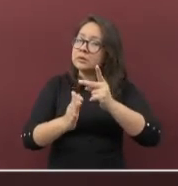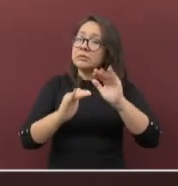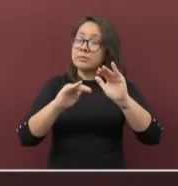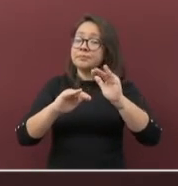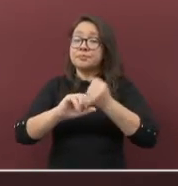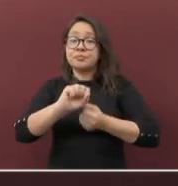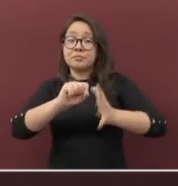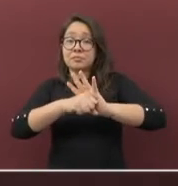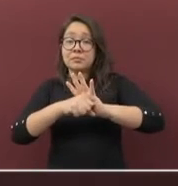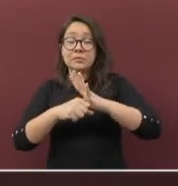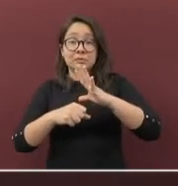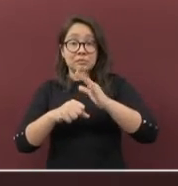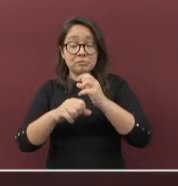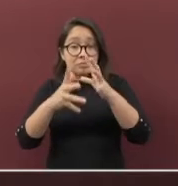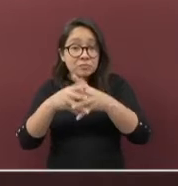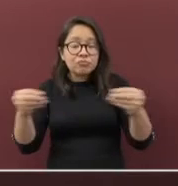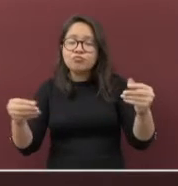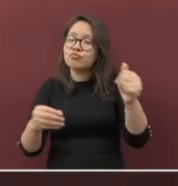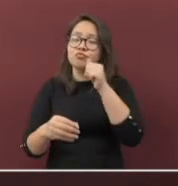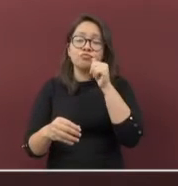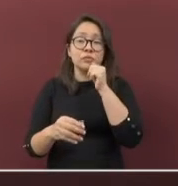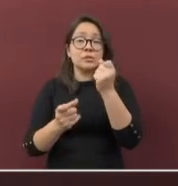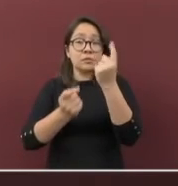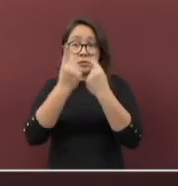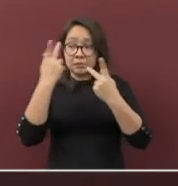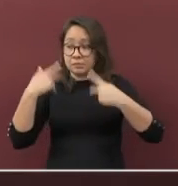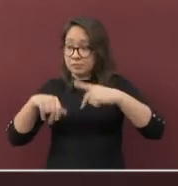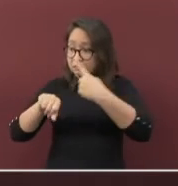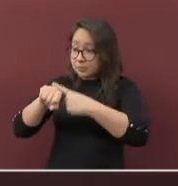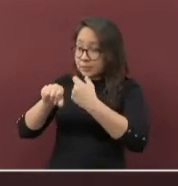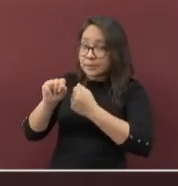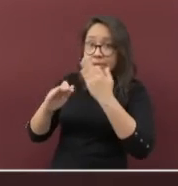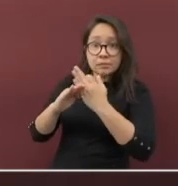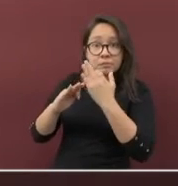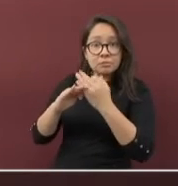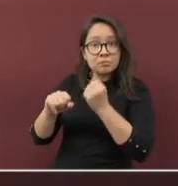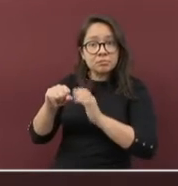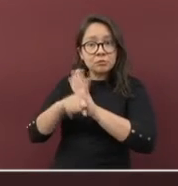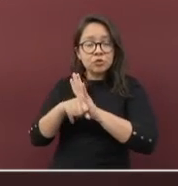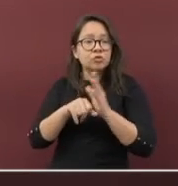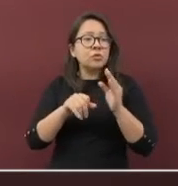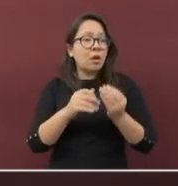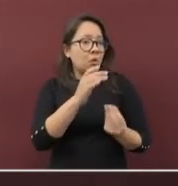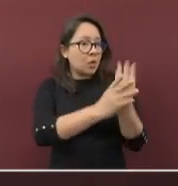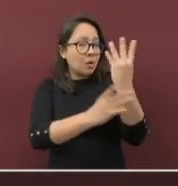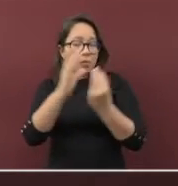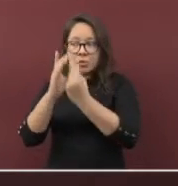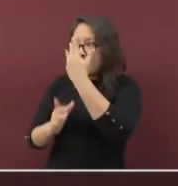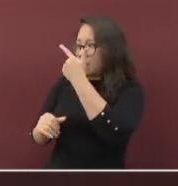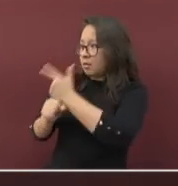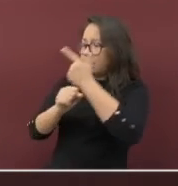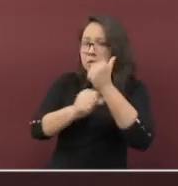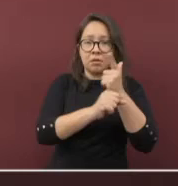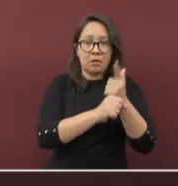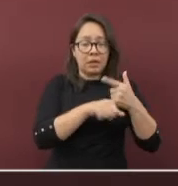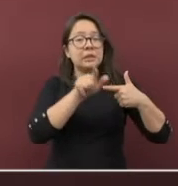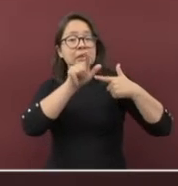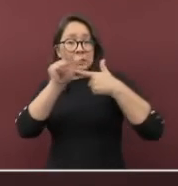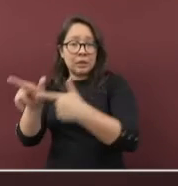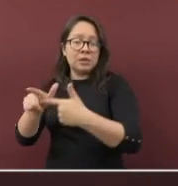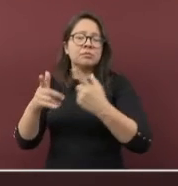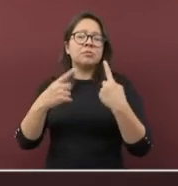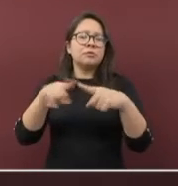pacientes que se encuentran con su padecimiento activo continúan detectándose en diferentes municipios que como les